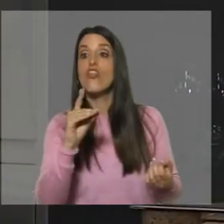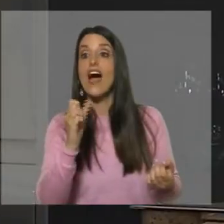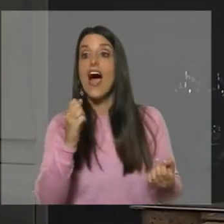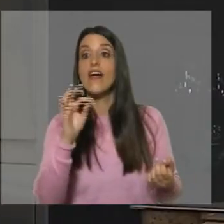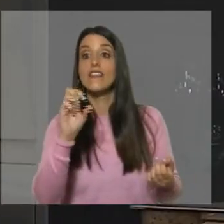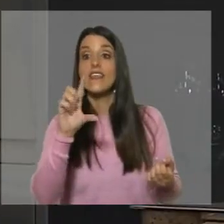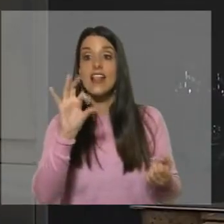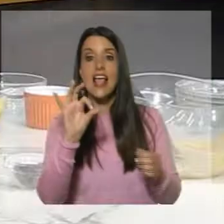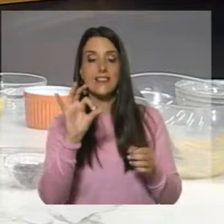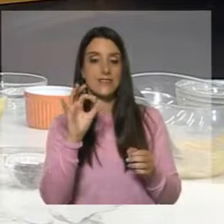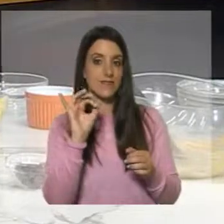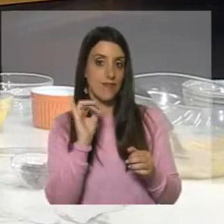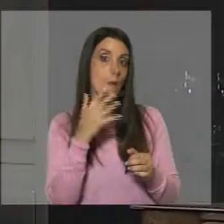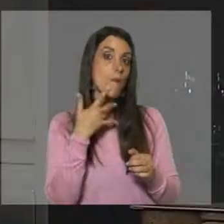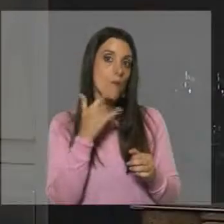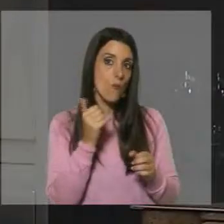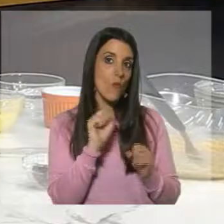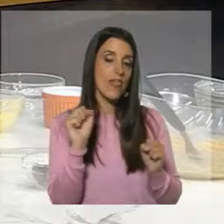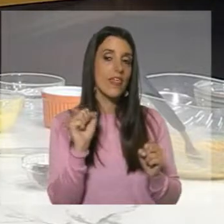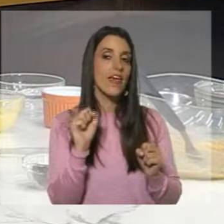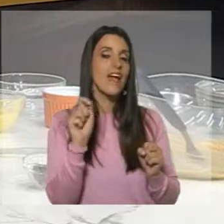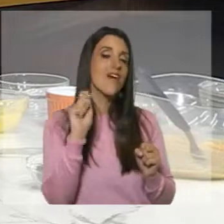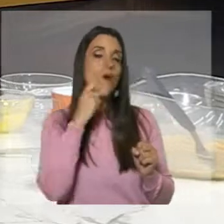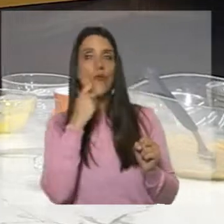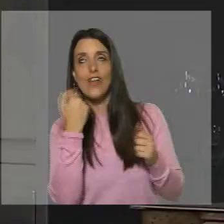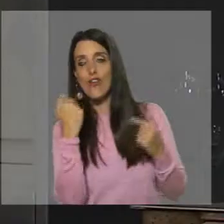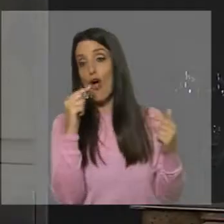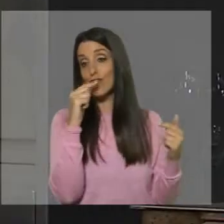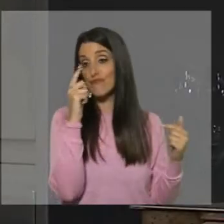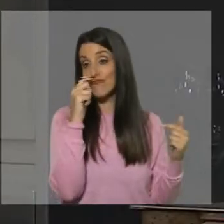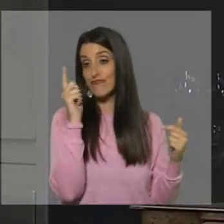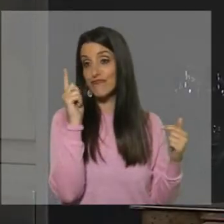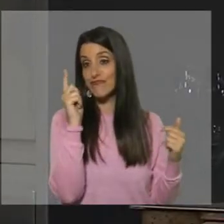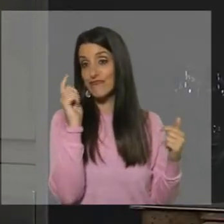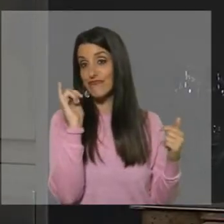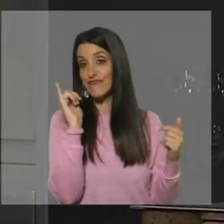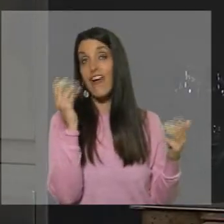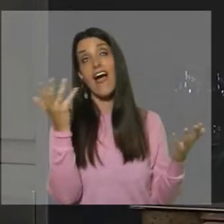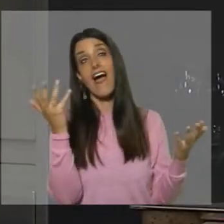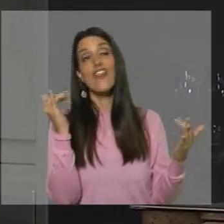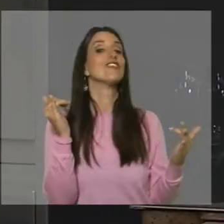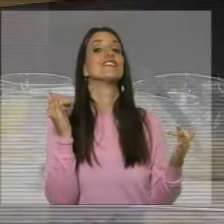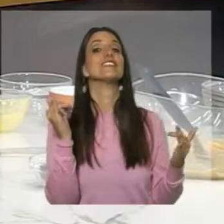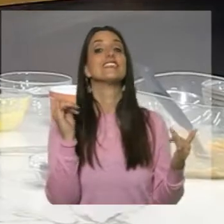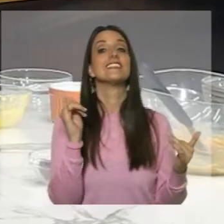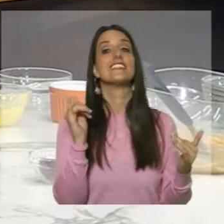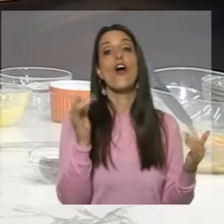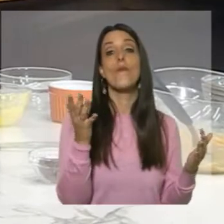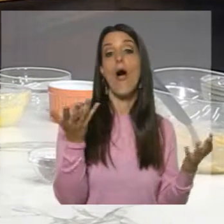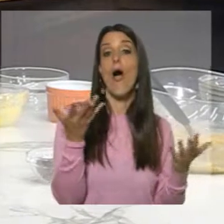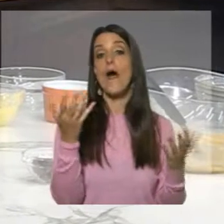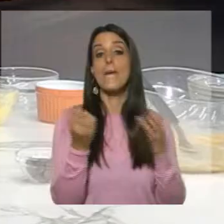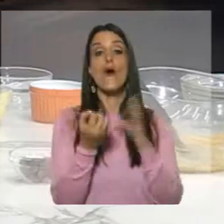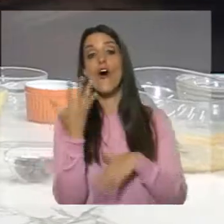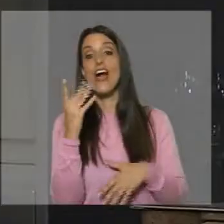Bien, muy bien. Porque ese sí es toda falla. Claro. Claro. Es top. Entonces, es top. Claro, sí. Claro. Viste que están como muy de moda ahora los